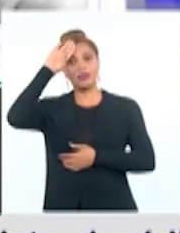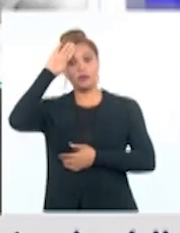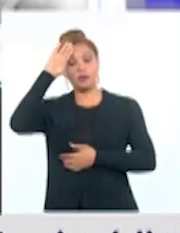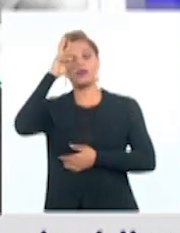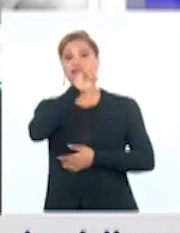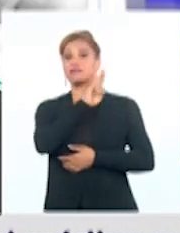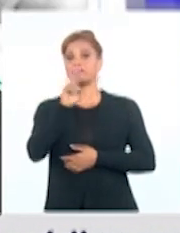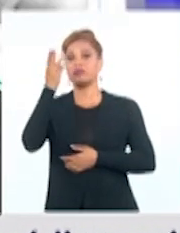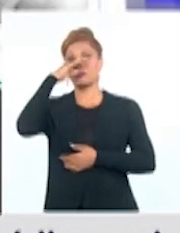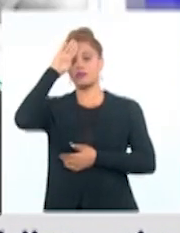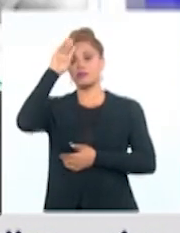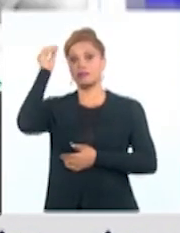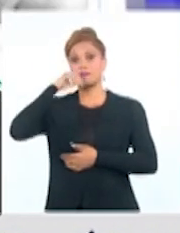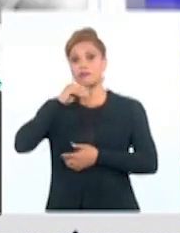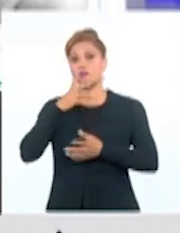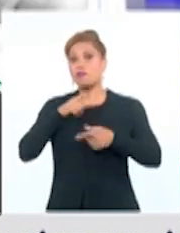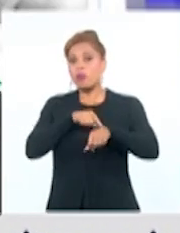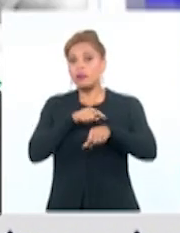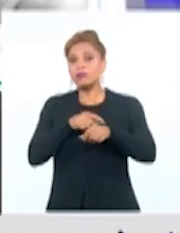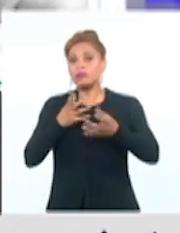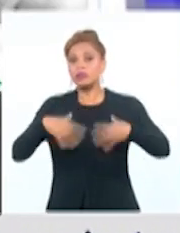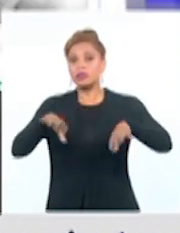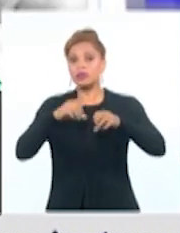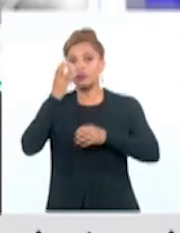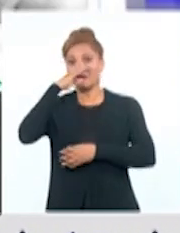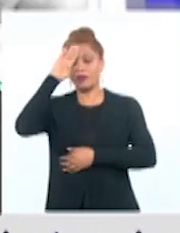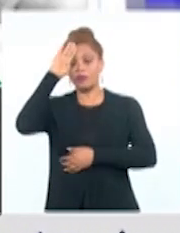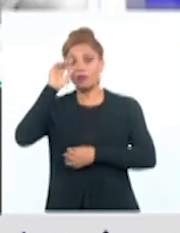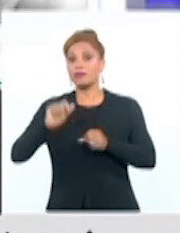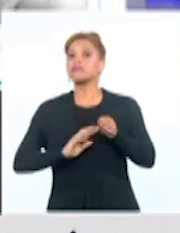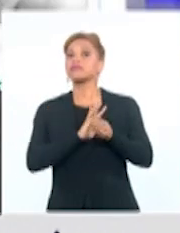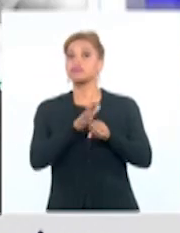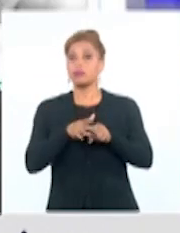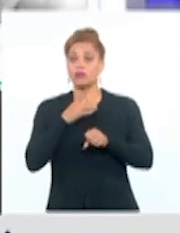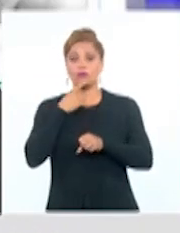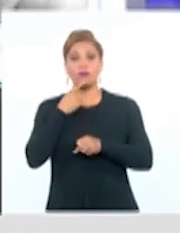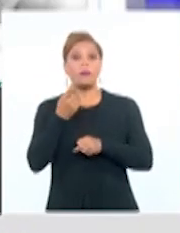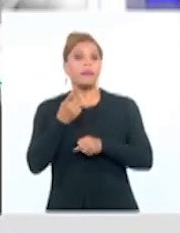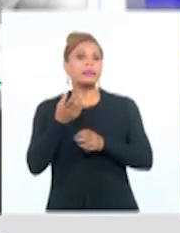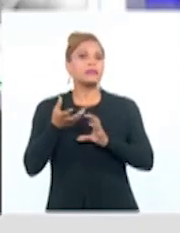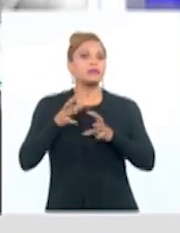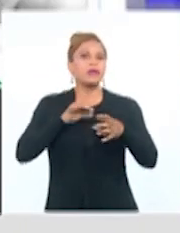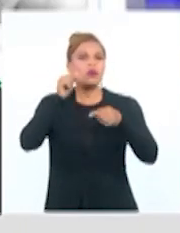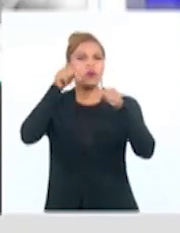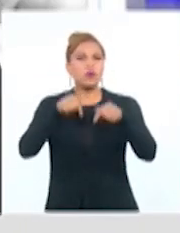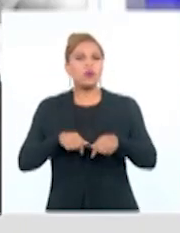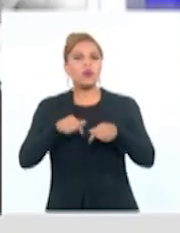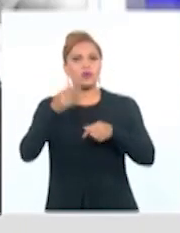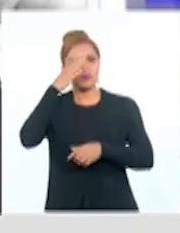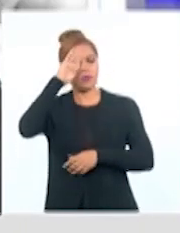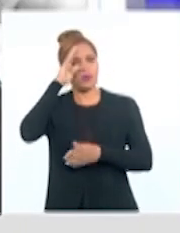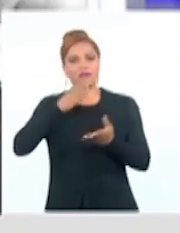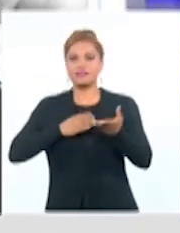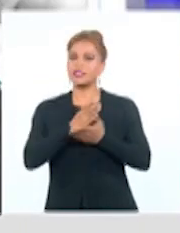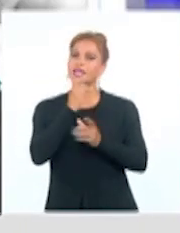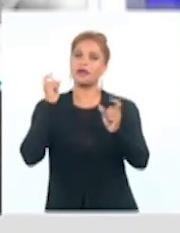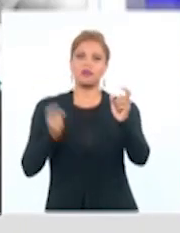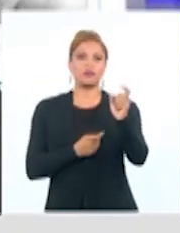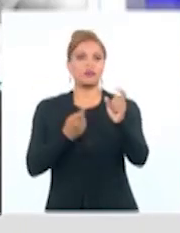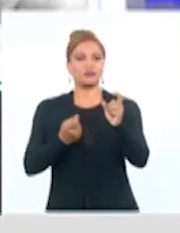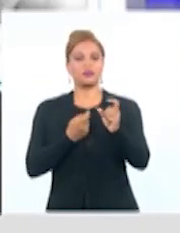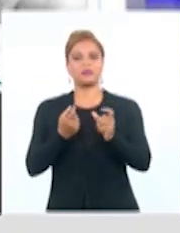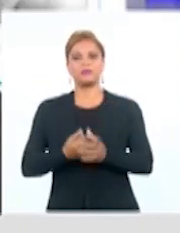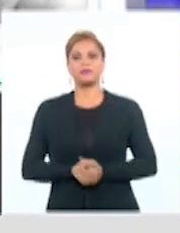situación epidemiológica mundial bien complicada, bien compleja. Cuba hoy a la vanguardia en este